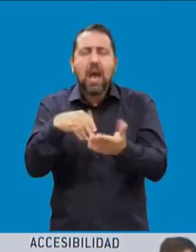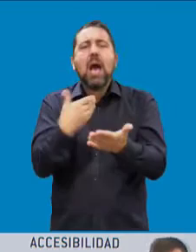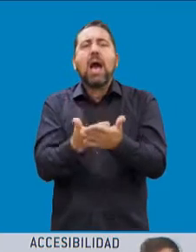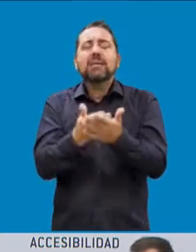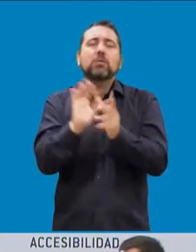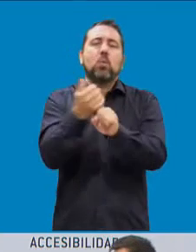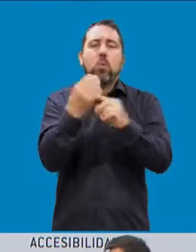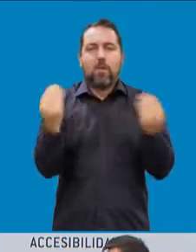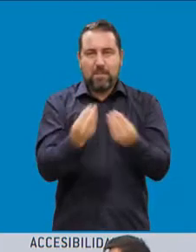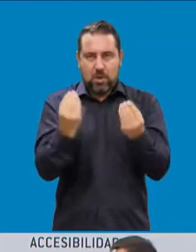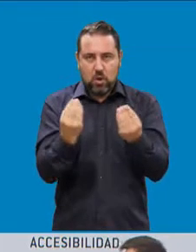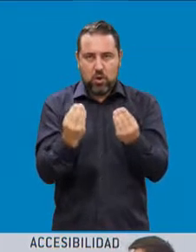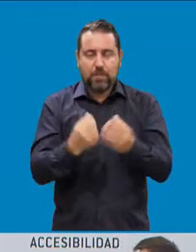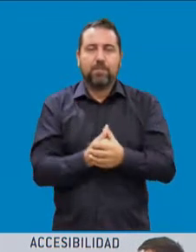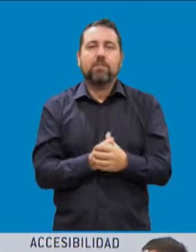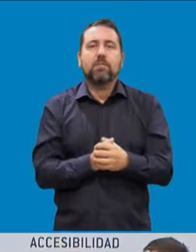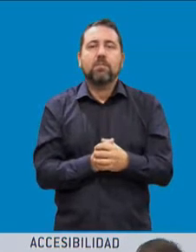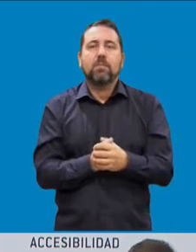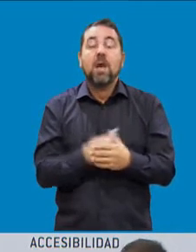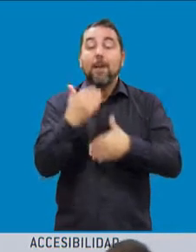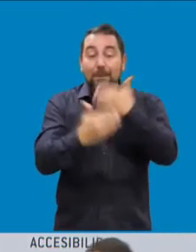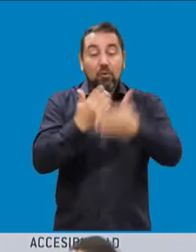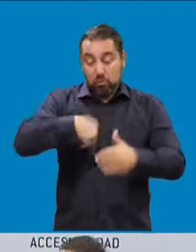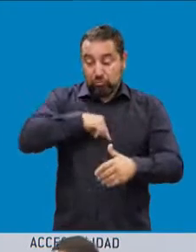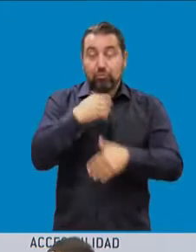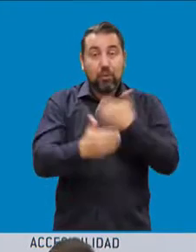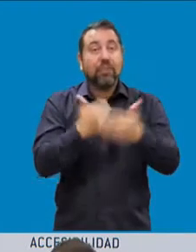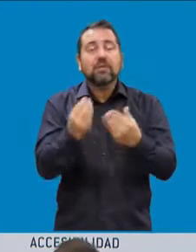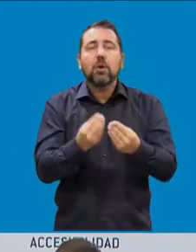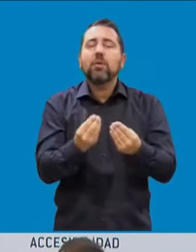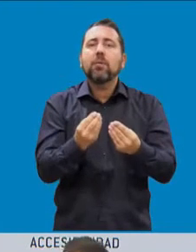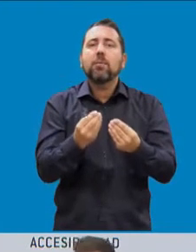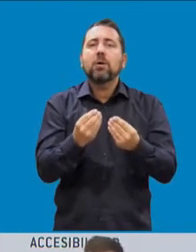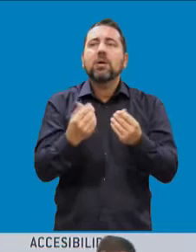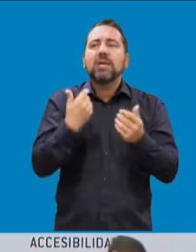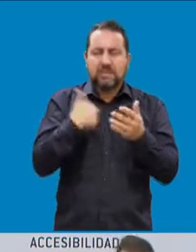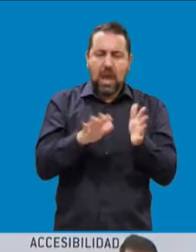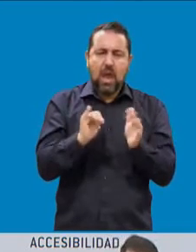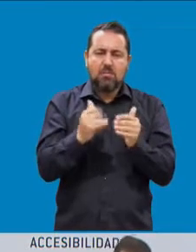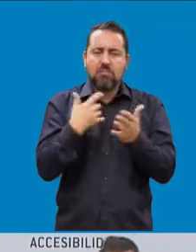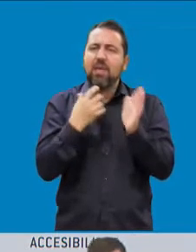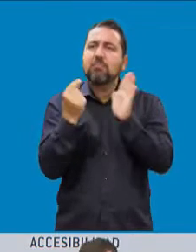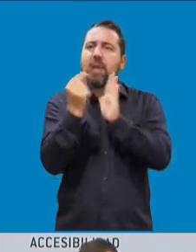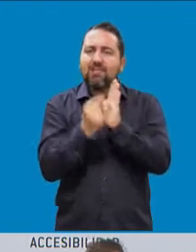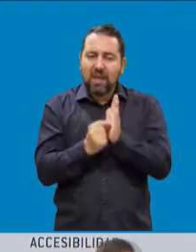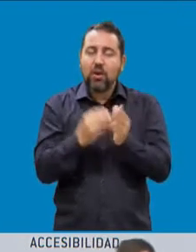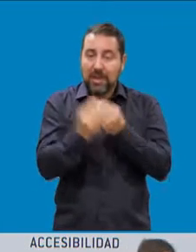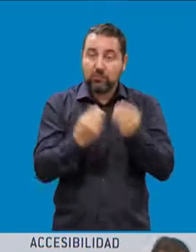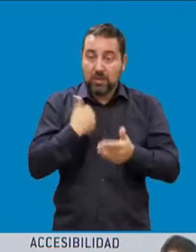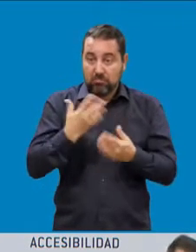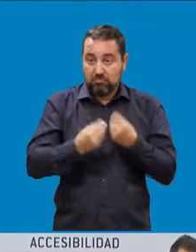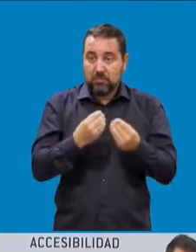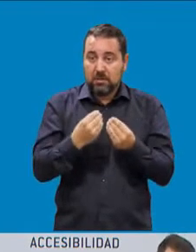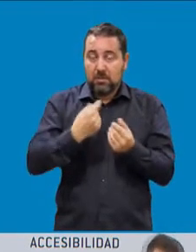proceso hasta refinar y conseguir una solución mejor. El proceso que hicimos nosotros fue, como ya teníamos una